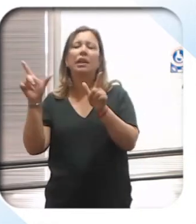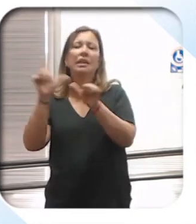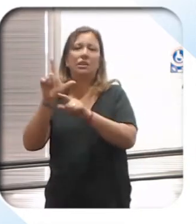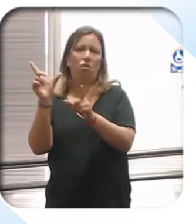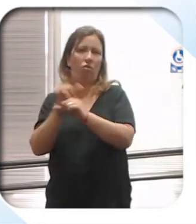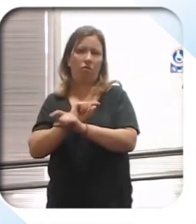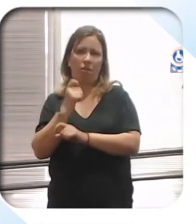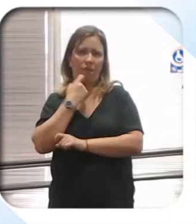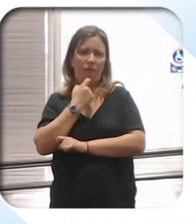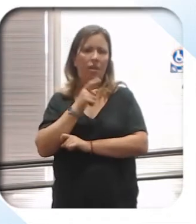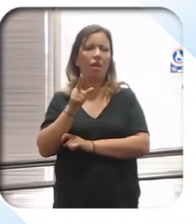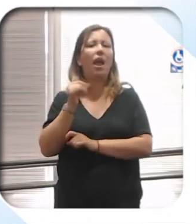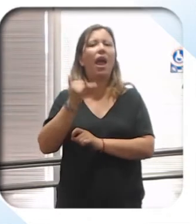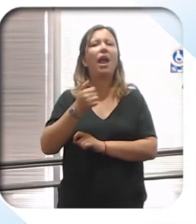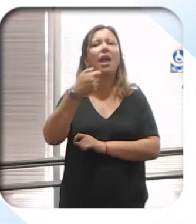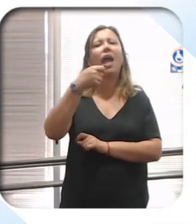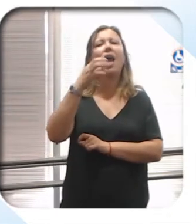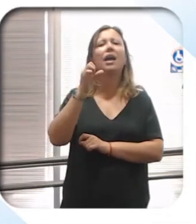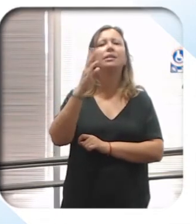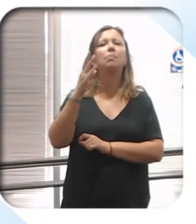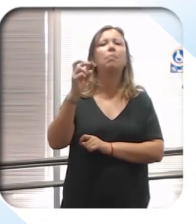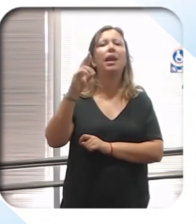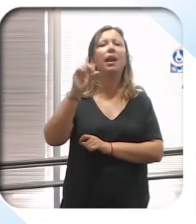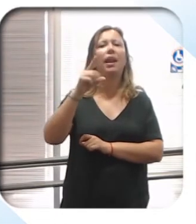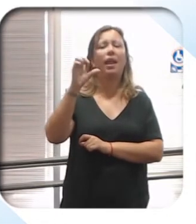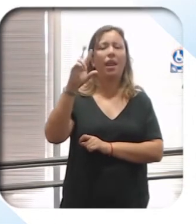Diagnóstico síndrome de Asperger.